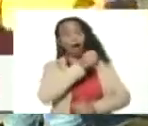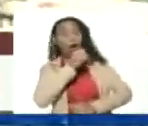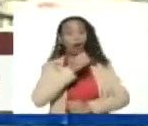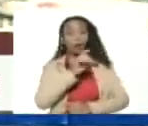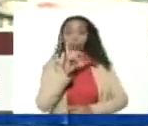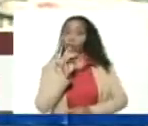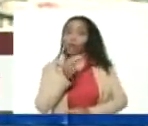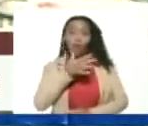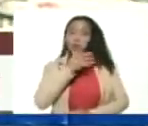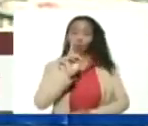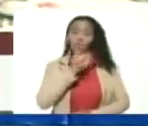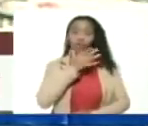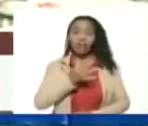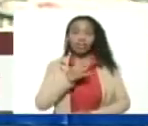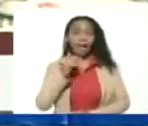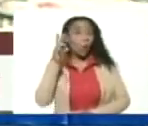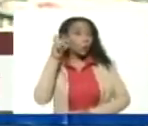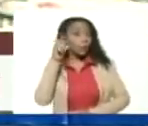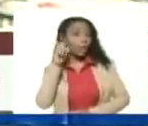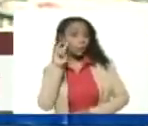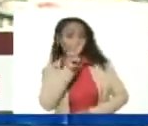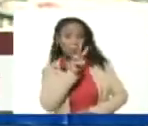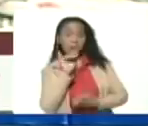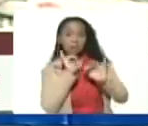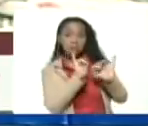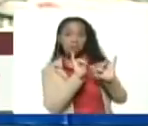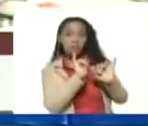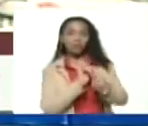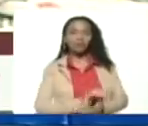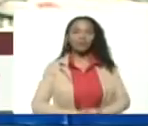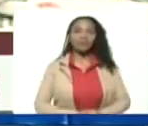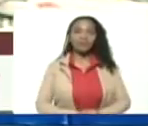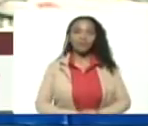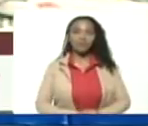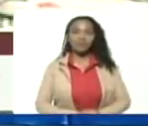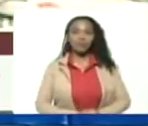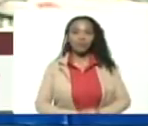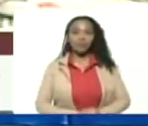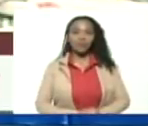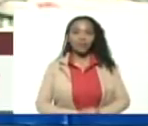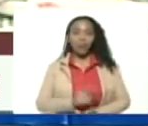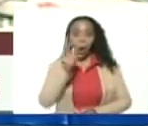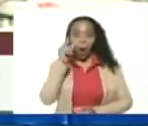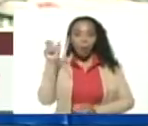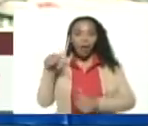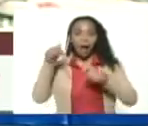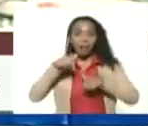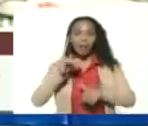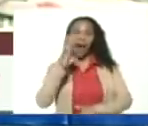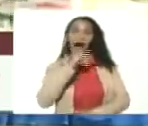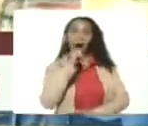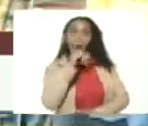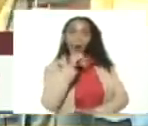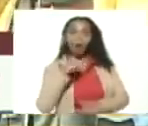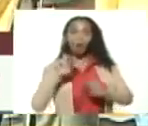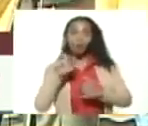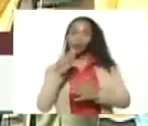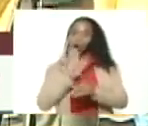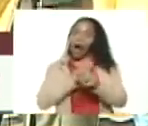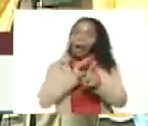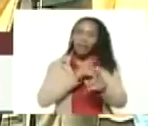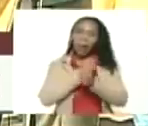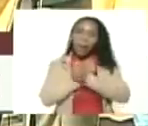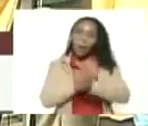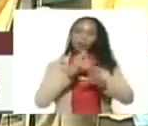¿no? Después de escucharla del Cantaclaro. Orlando Mesa, de aquí de Cagua, con mucho cariño y amor para